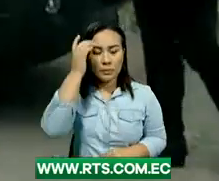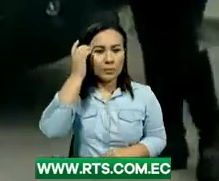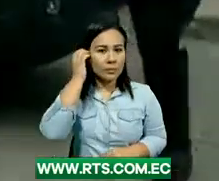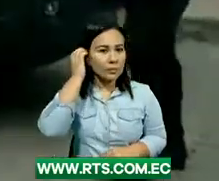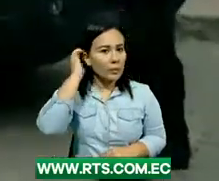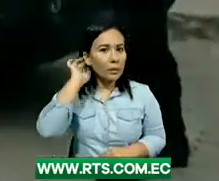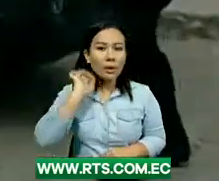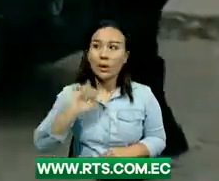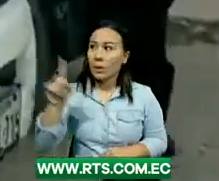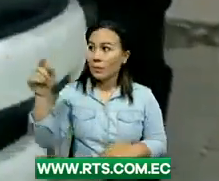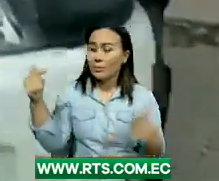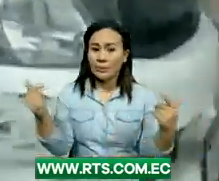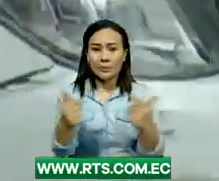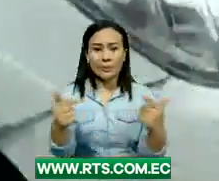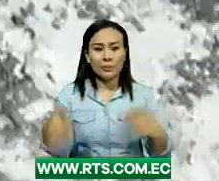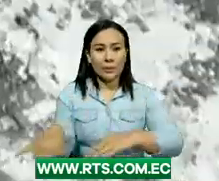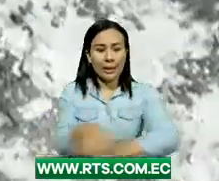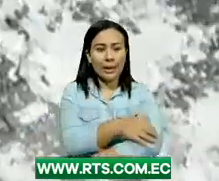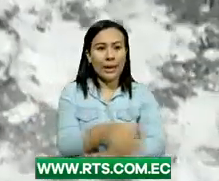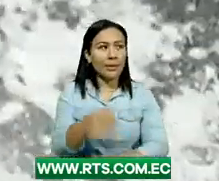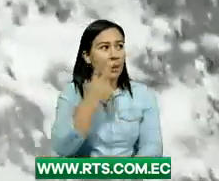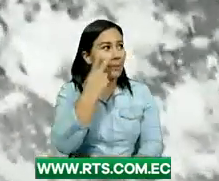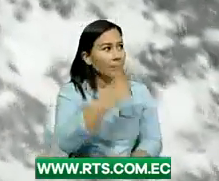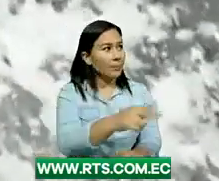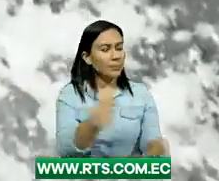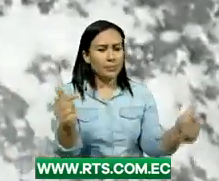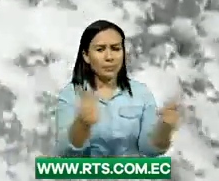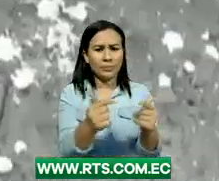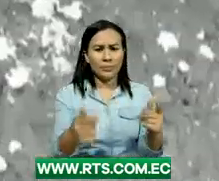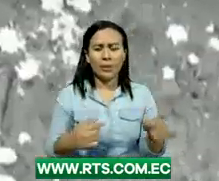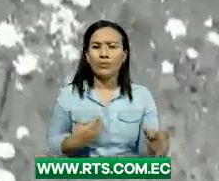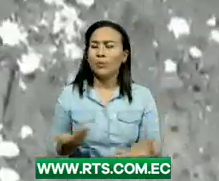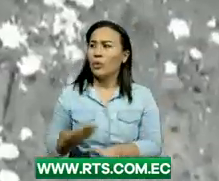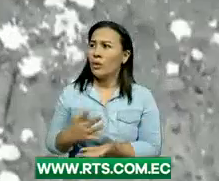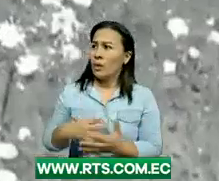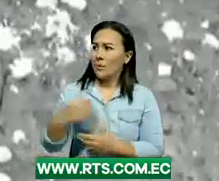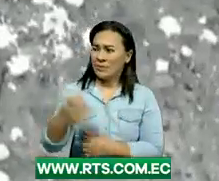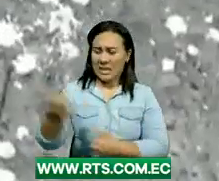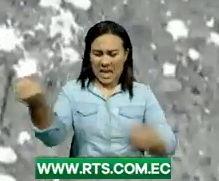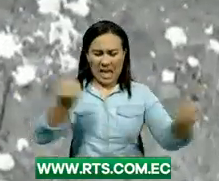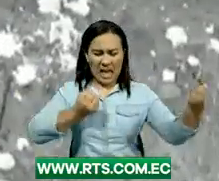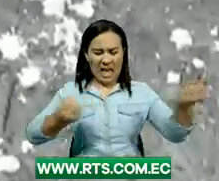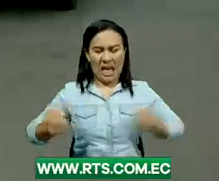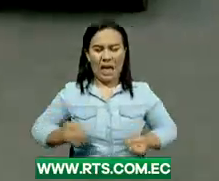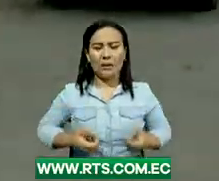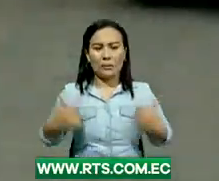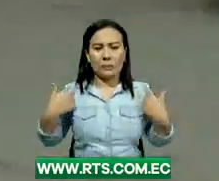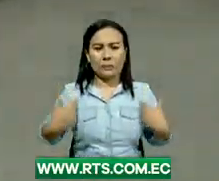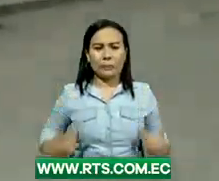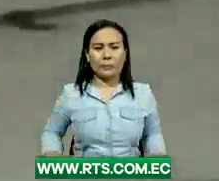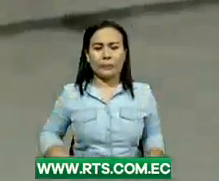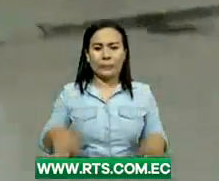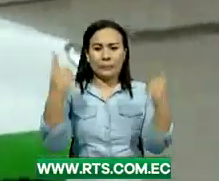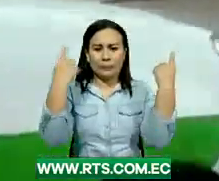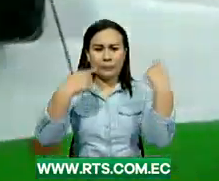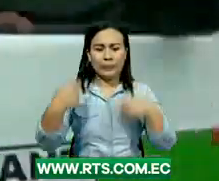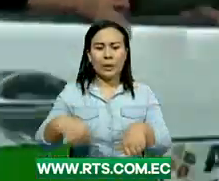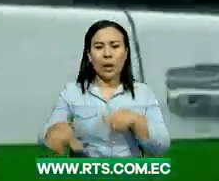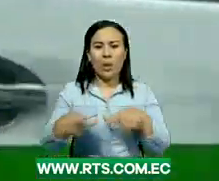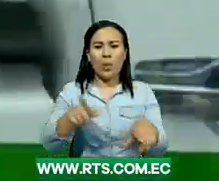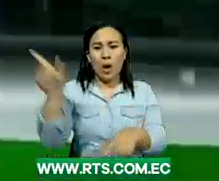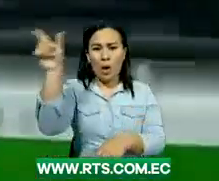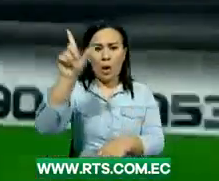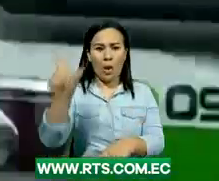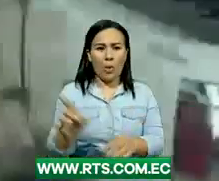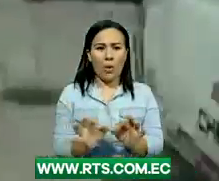Una riña callejera dejó herido a uno de los implicados luego de que éste recibiera 5 puñaladas. El altercado ocurrió en el cantón Catamayo de la